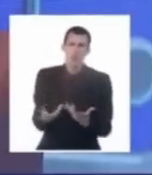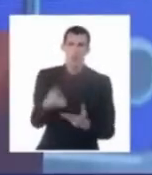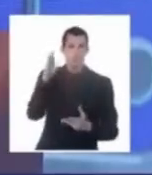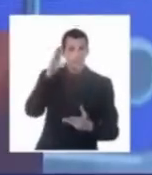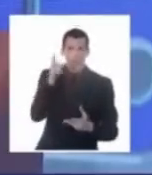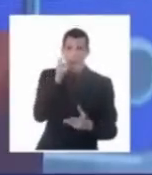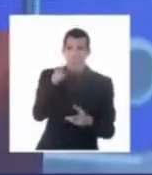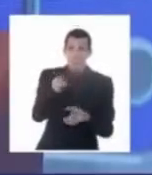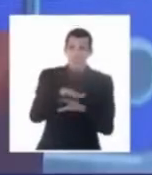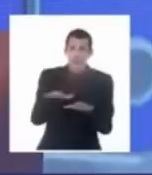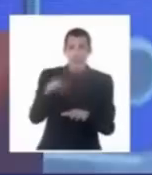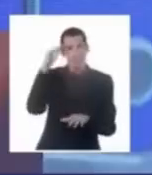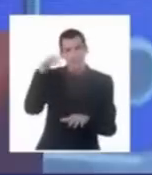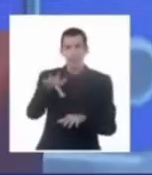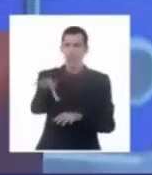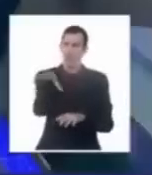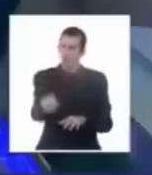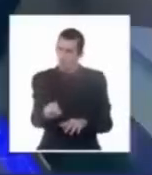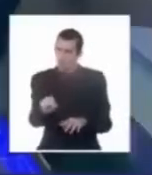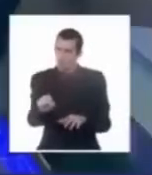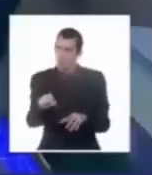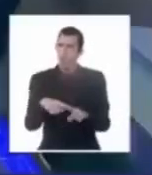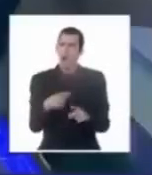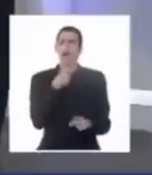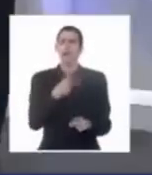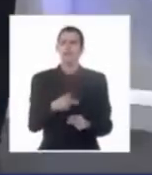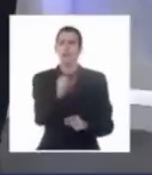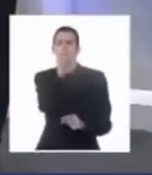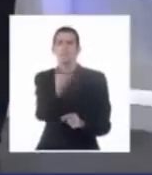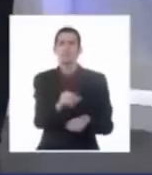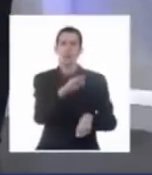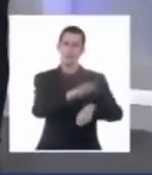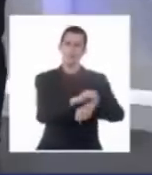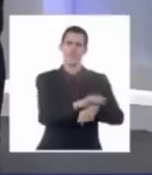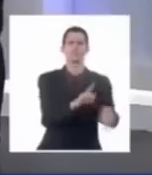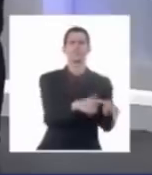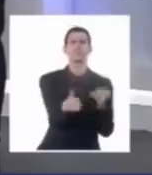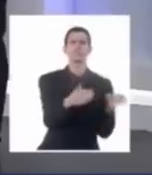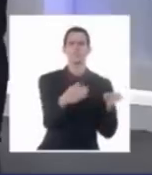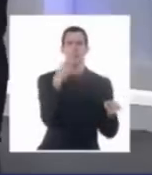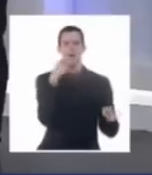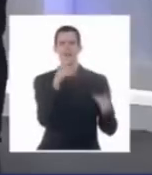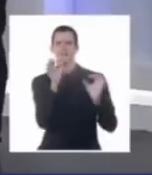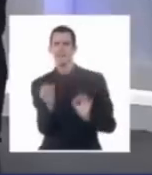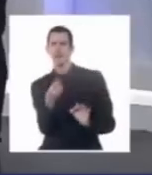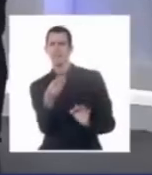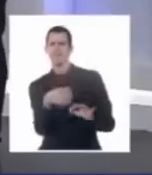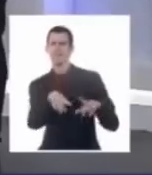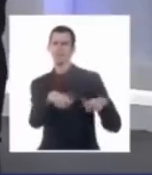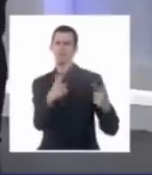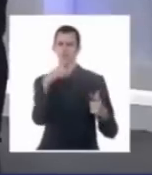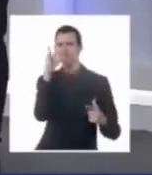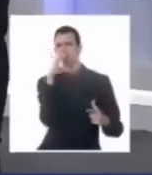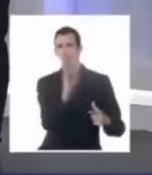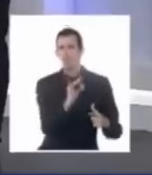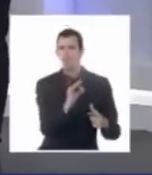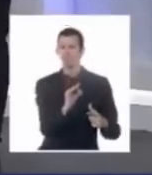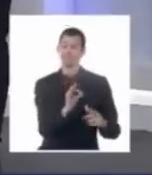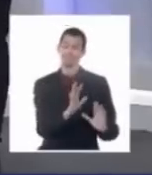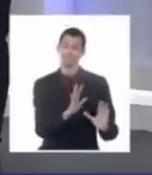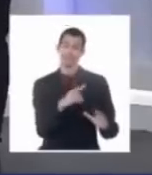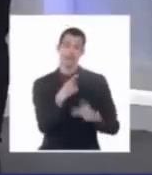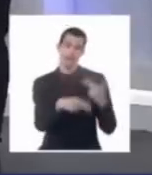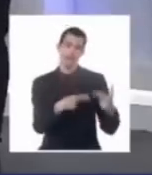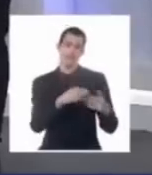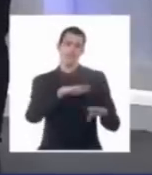estos momentos con medidas cautelar de prisión provisional en el caso de estos delitos que son más eh tienen mayor impacto los que tienen que ver con la vida